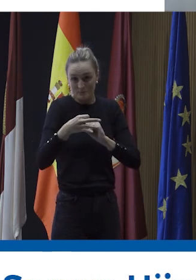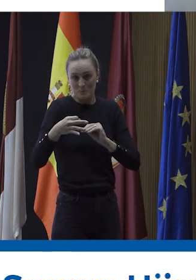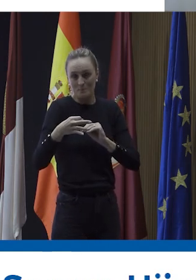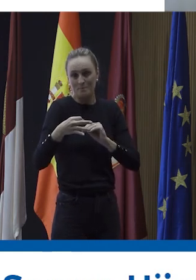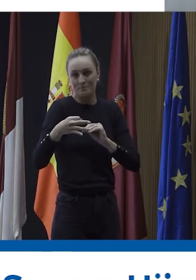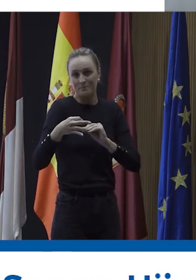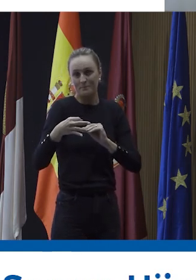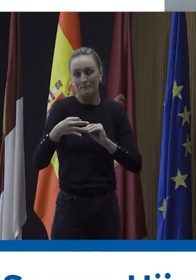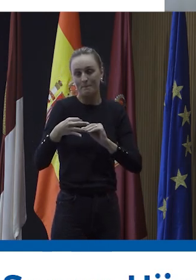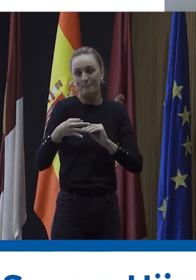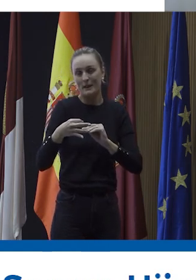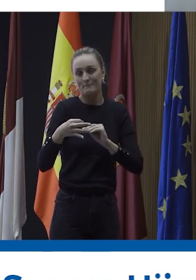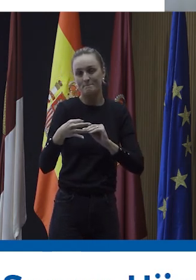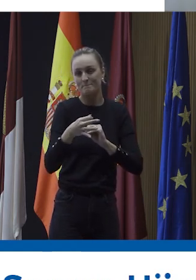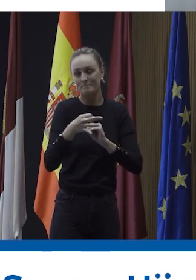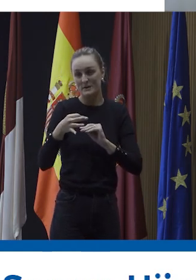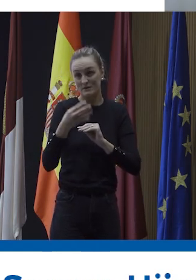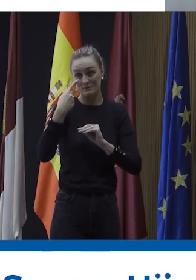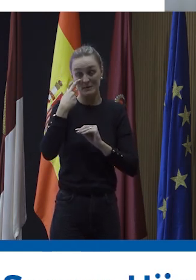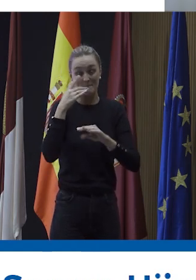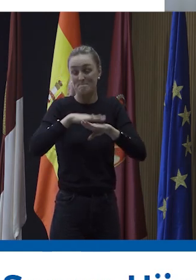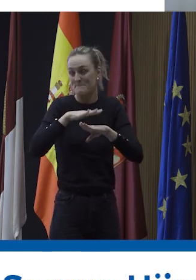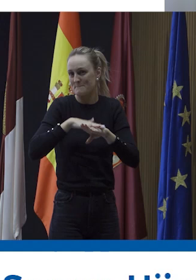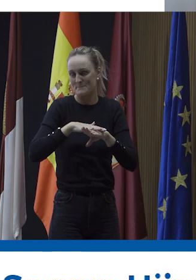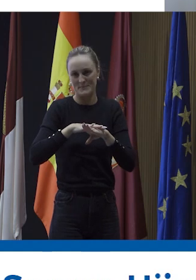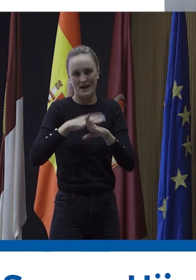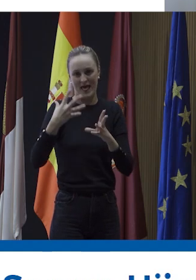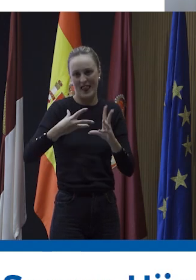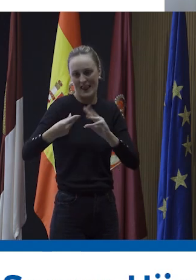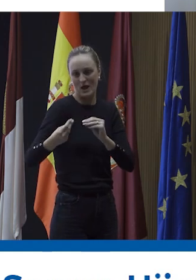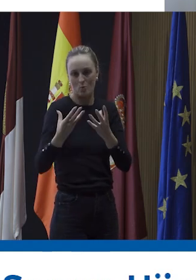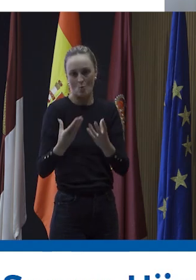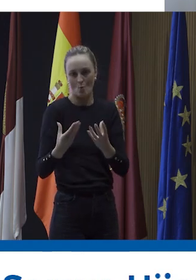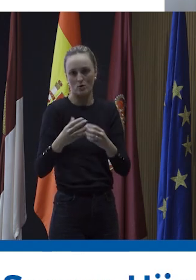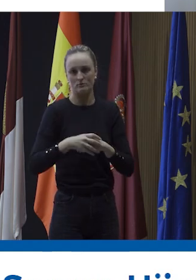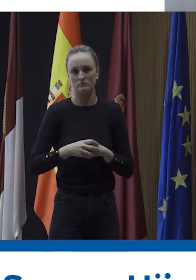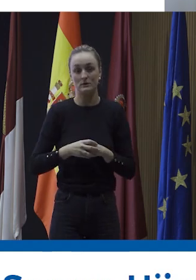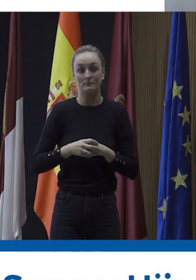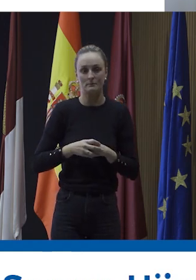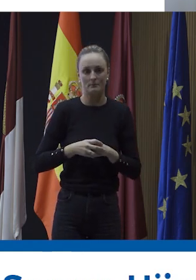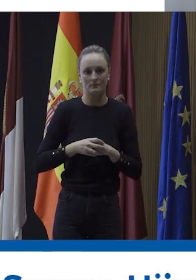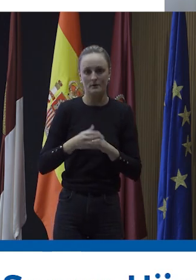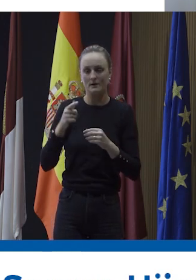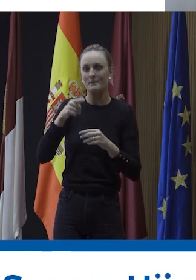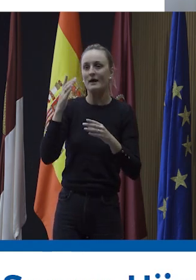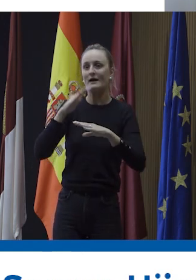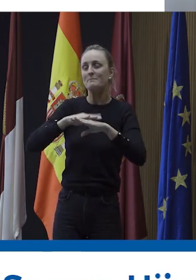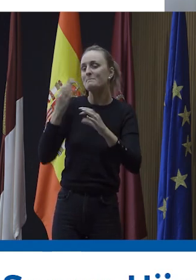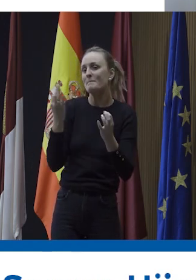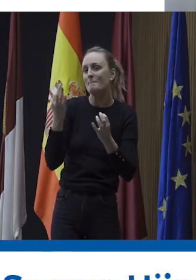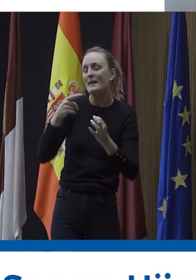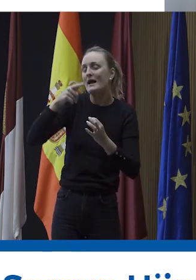perfectamente dispuestos para ejercer también esa contrapresión en la zona donde están. Sí que hay